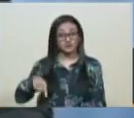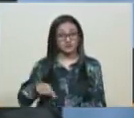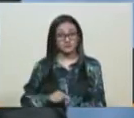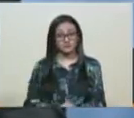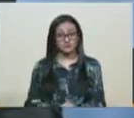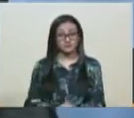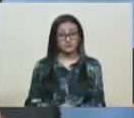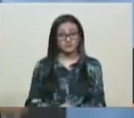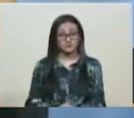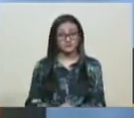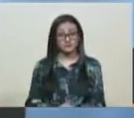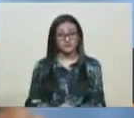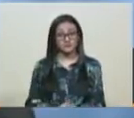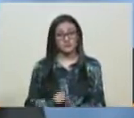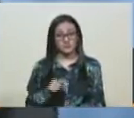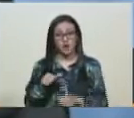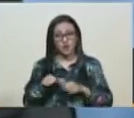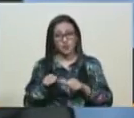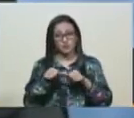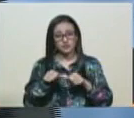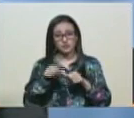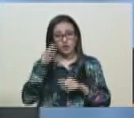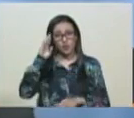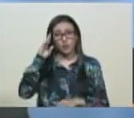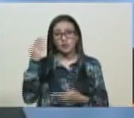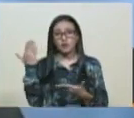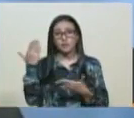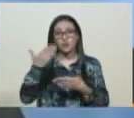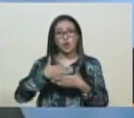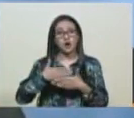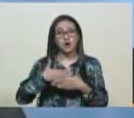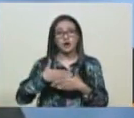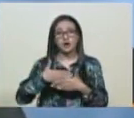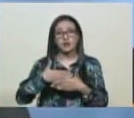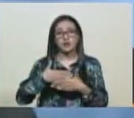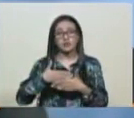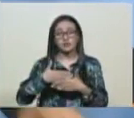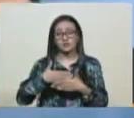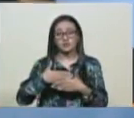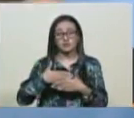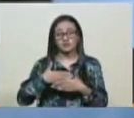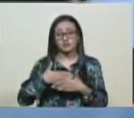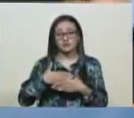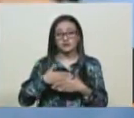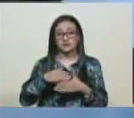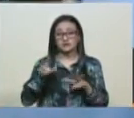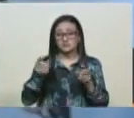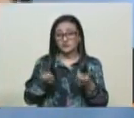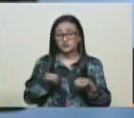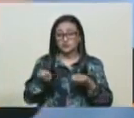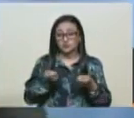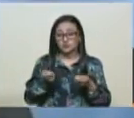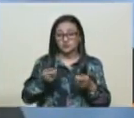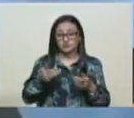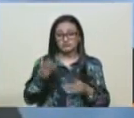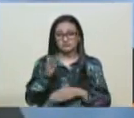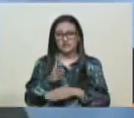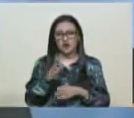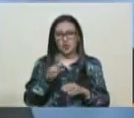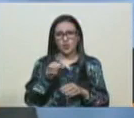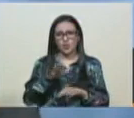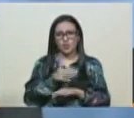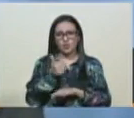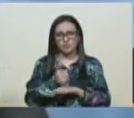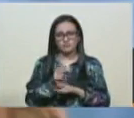ha declarado que continuará el bloqueo ilegal, medidas ilegales coercitivas condenadas por las Naciones